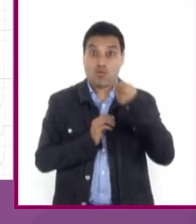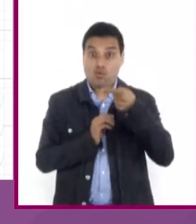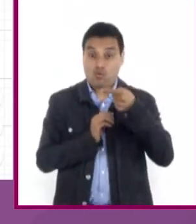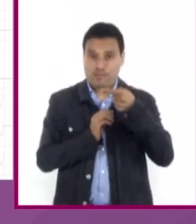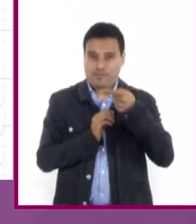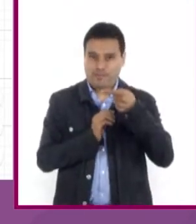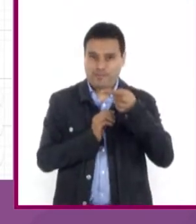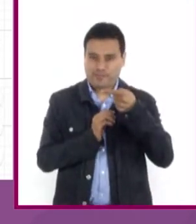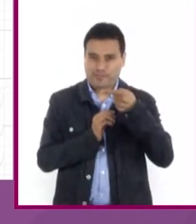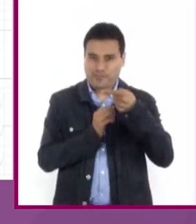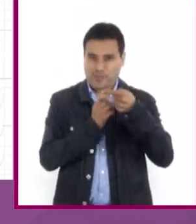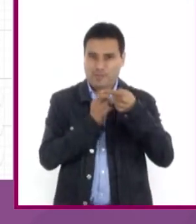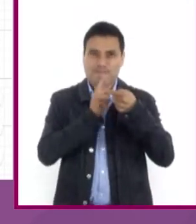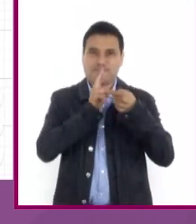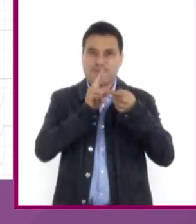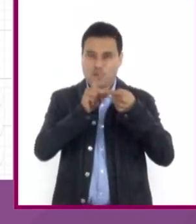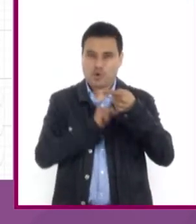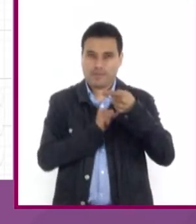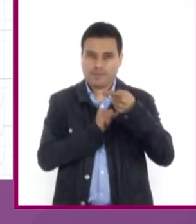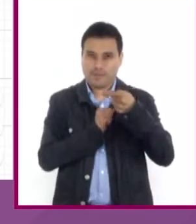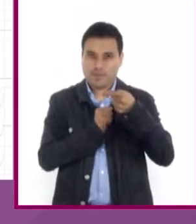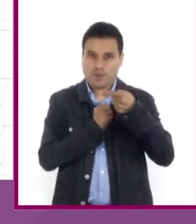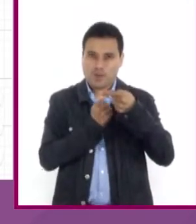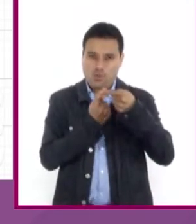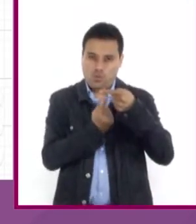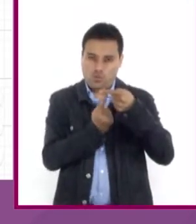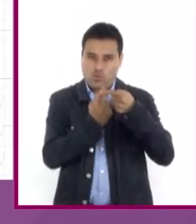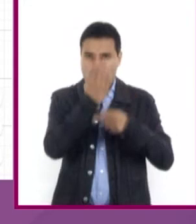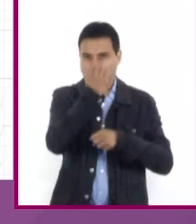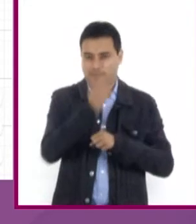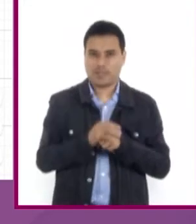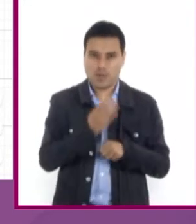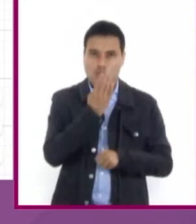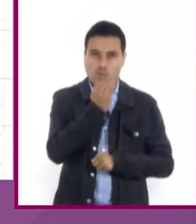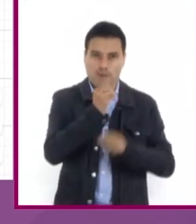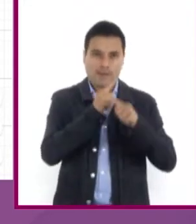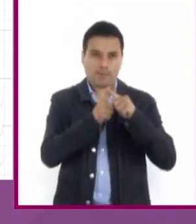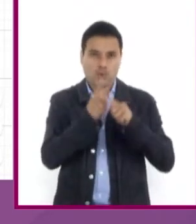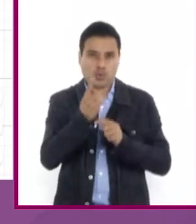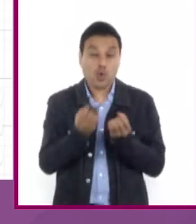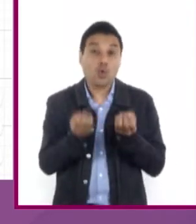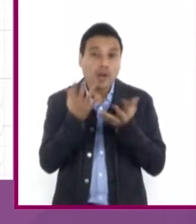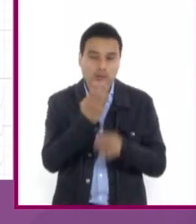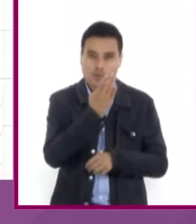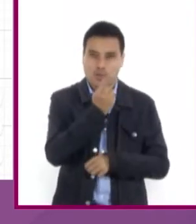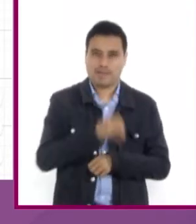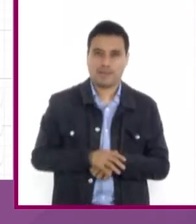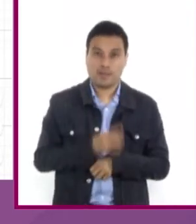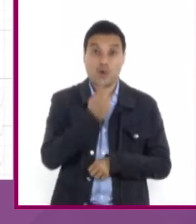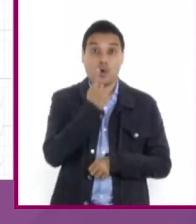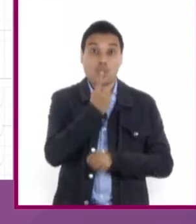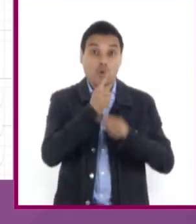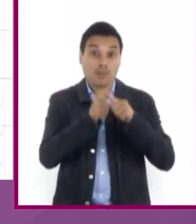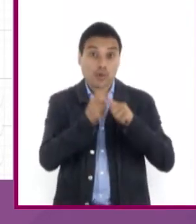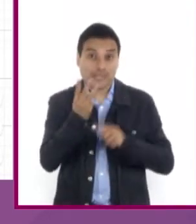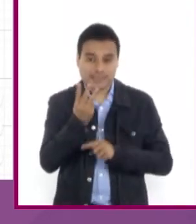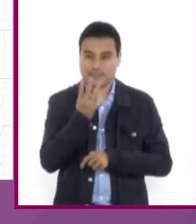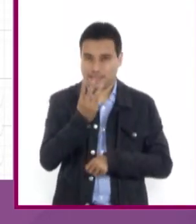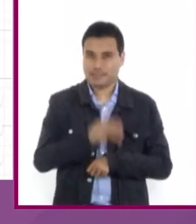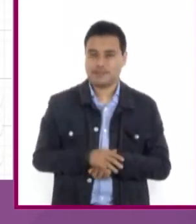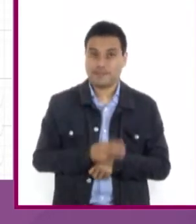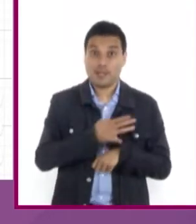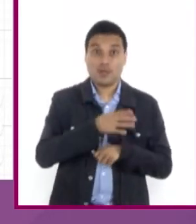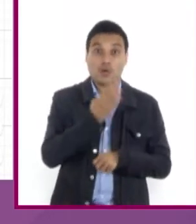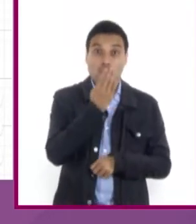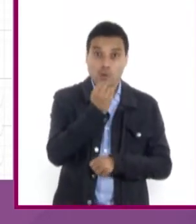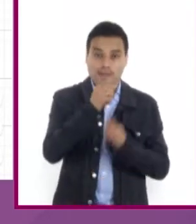el denominador. Multiplicando 9 por 1 es igual a 9, 1 por 3 es igual a 3 y